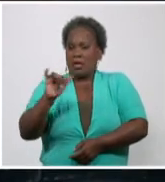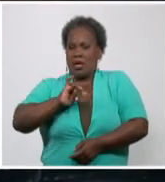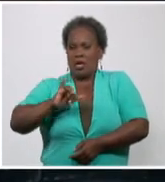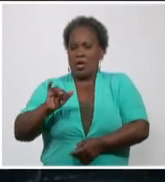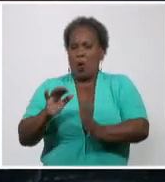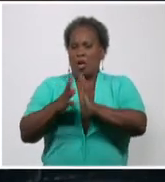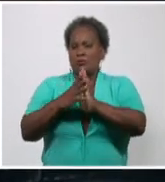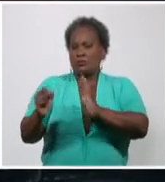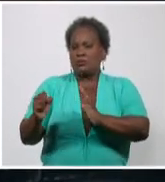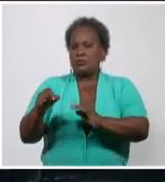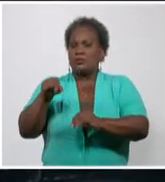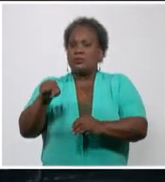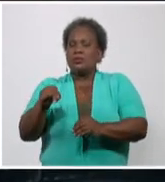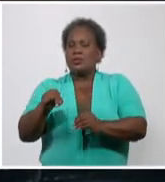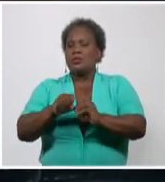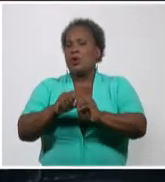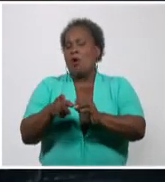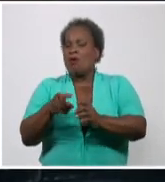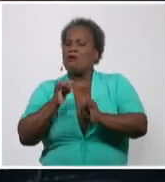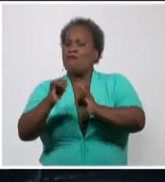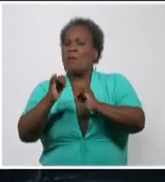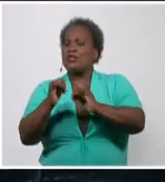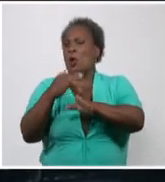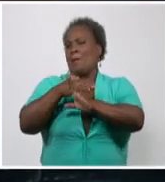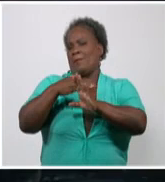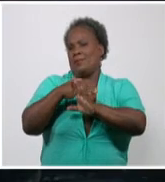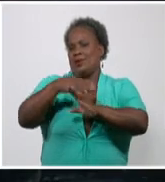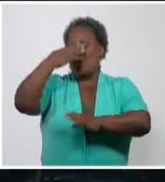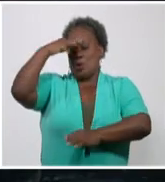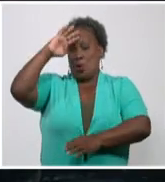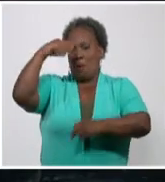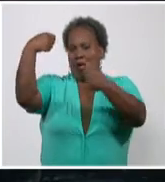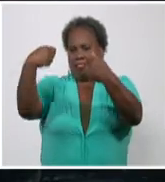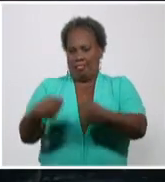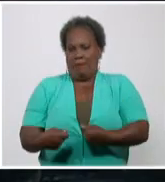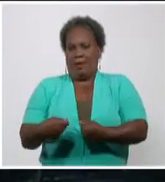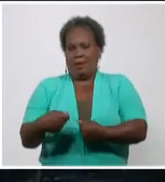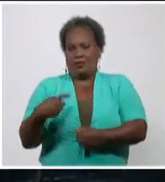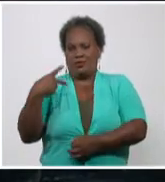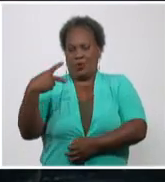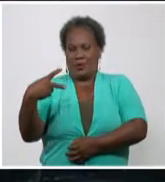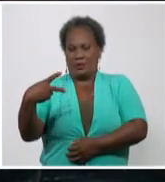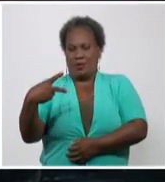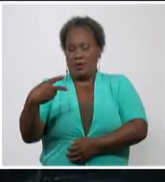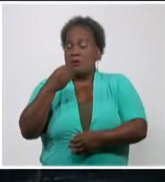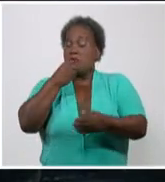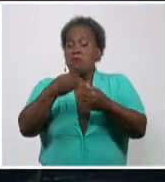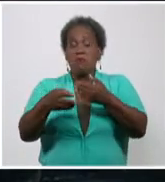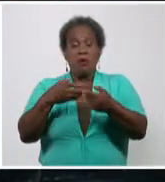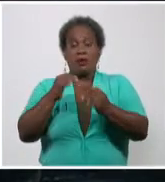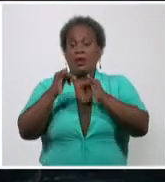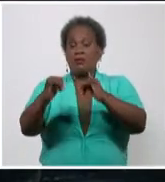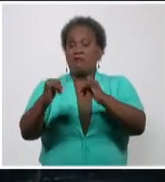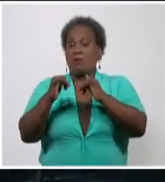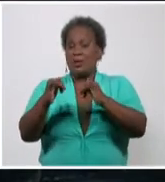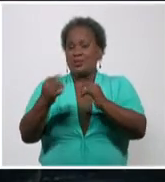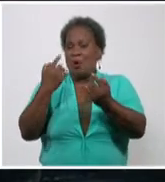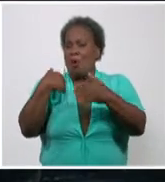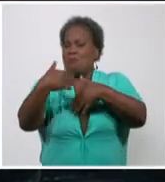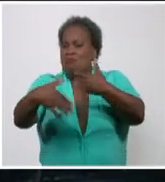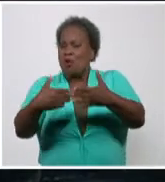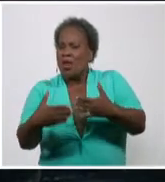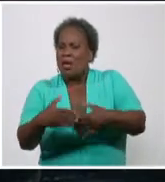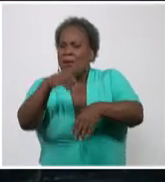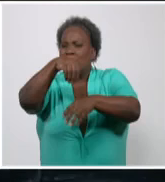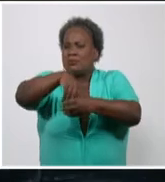sembrar información ambigua. Para Cuba era un deber doble trasladar cualquier información de naturaleza violenta, porque en